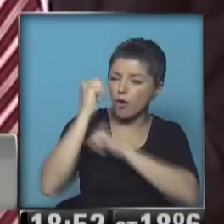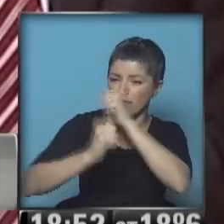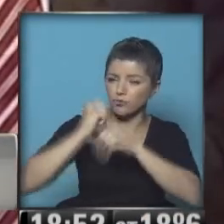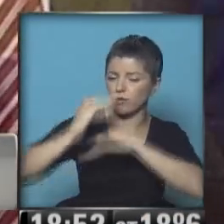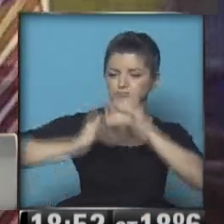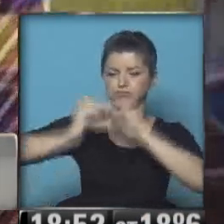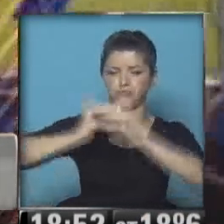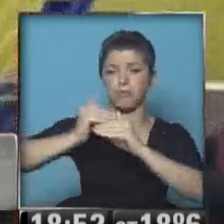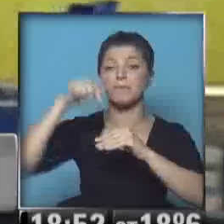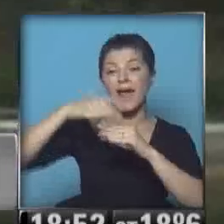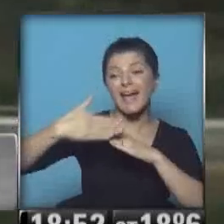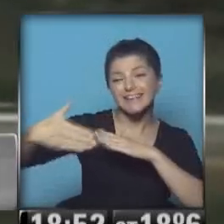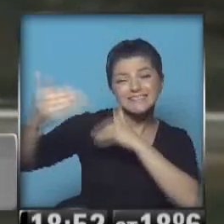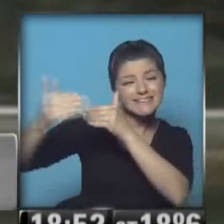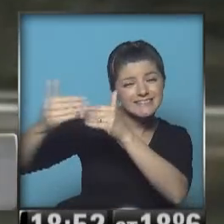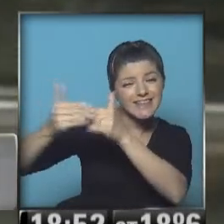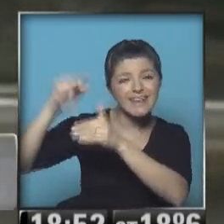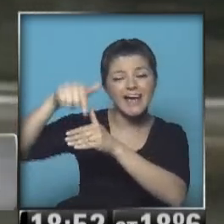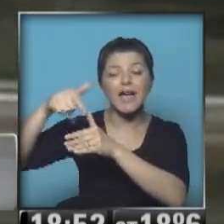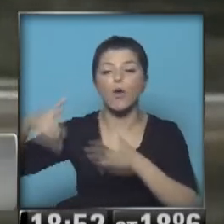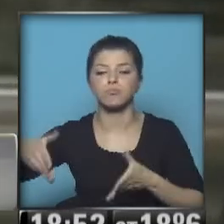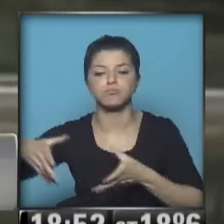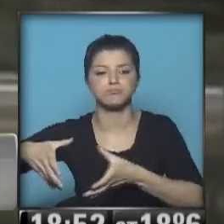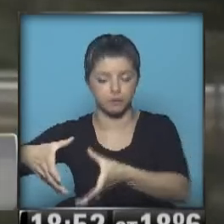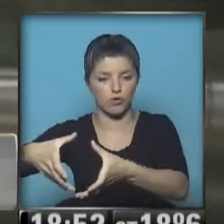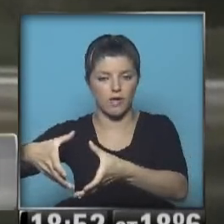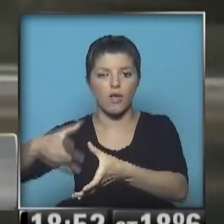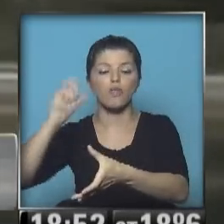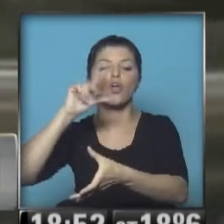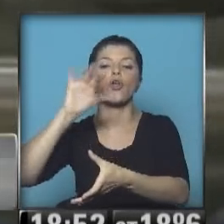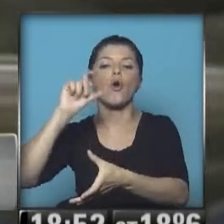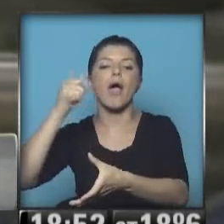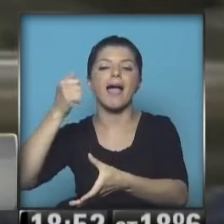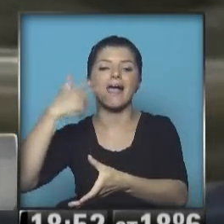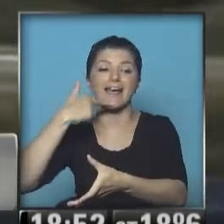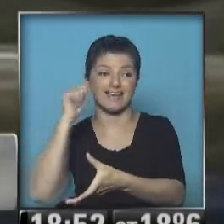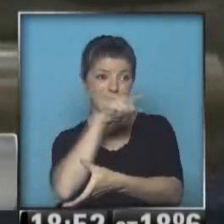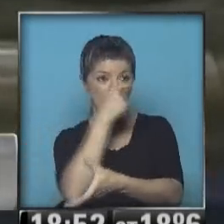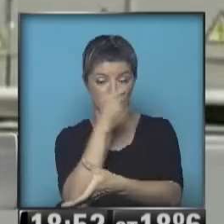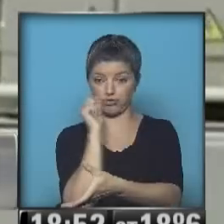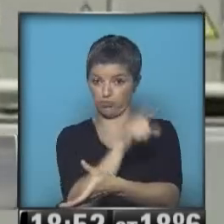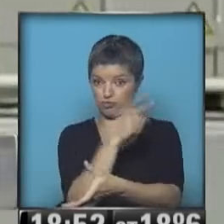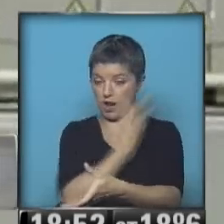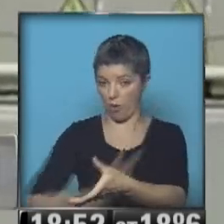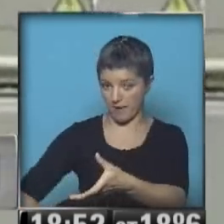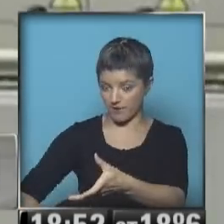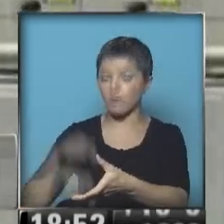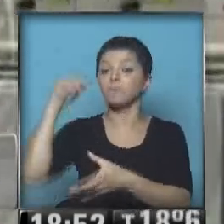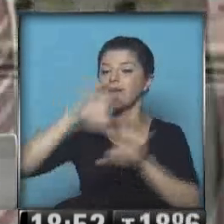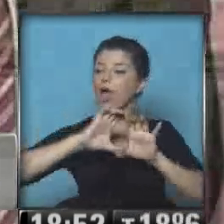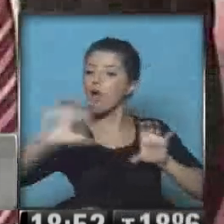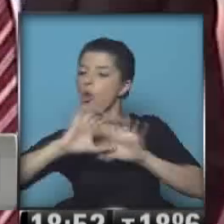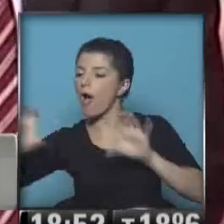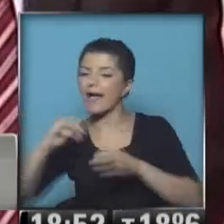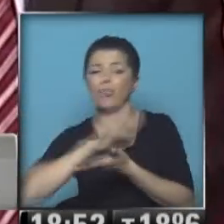pocos metros pasa un colector de cloacas de una inversión del Gobierno Nacional que ha dado cloacas, este servicio